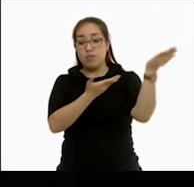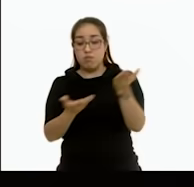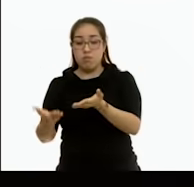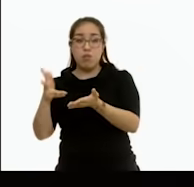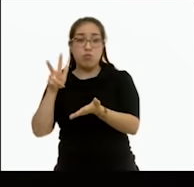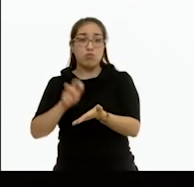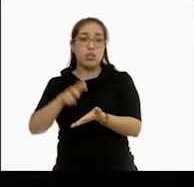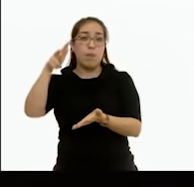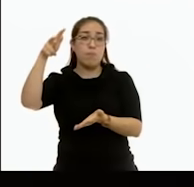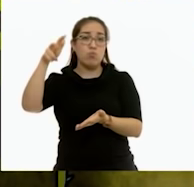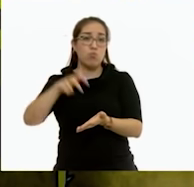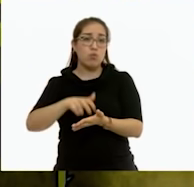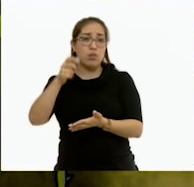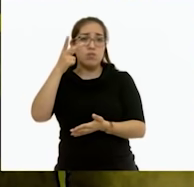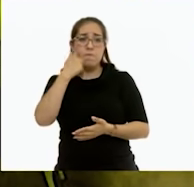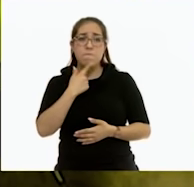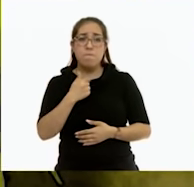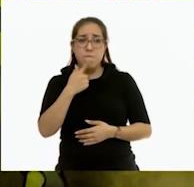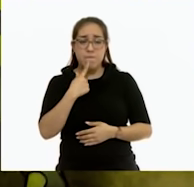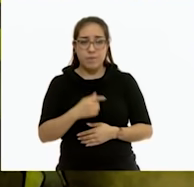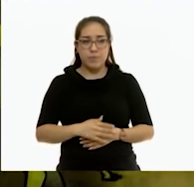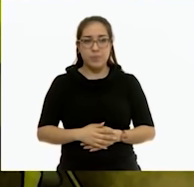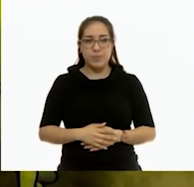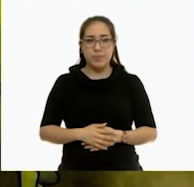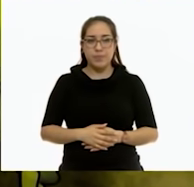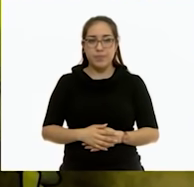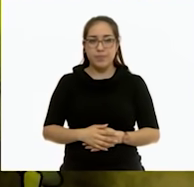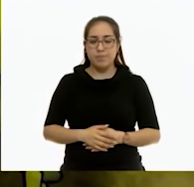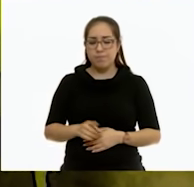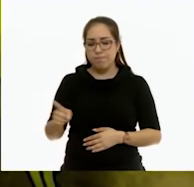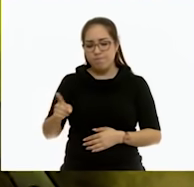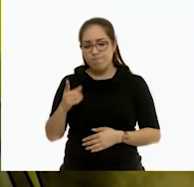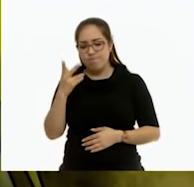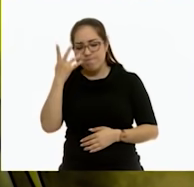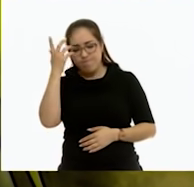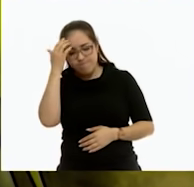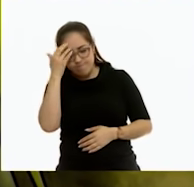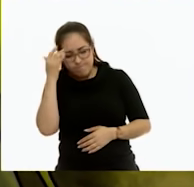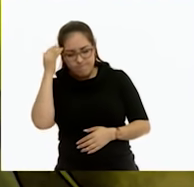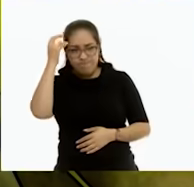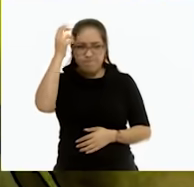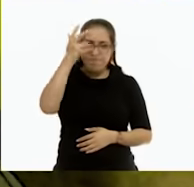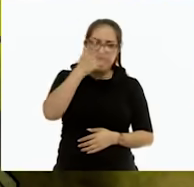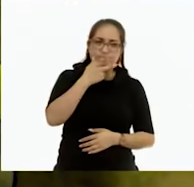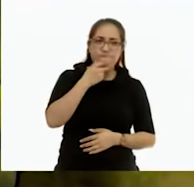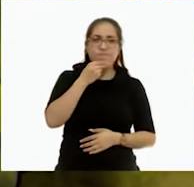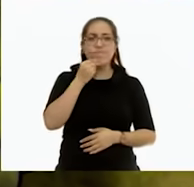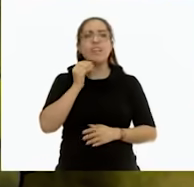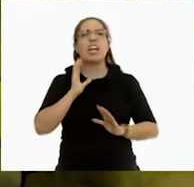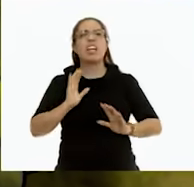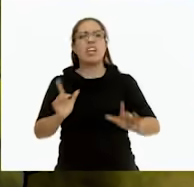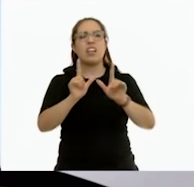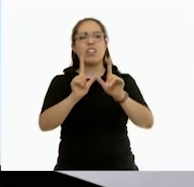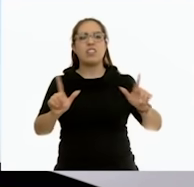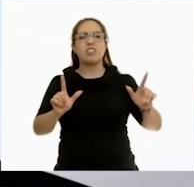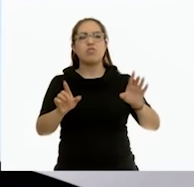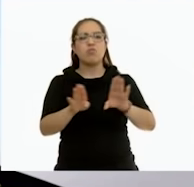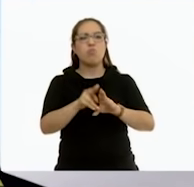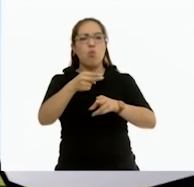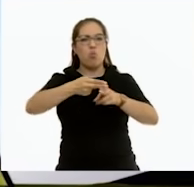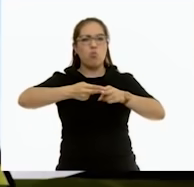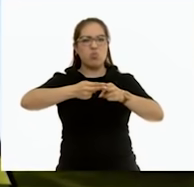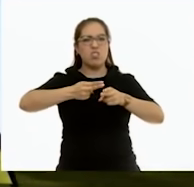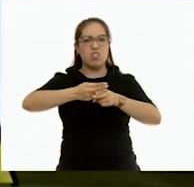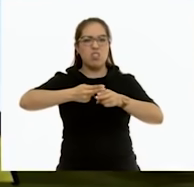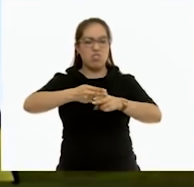goti yesi si bom dawi. Una abeja chuala aman matekai. Poki un bawi de taitek. Kawin